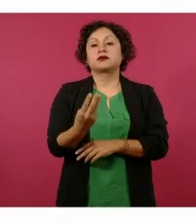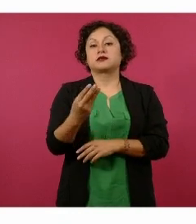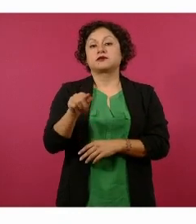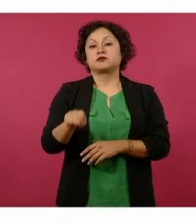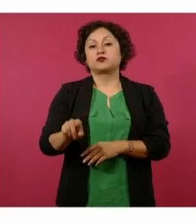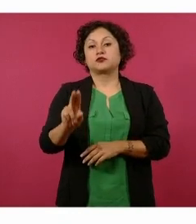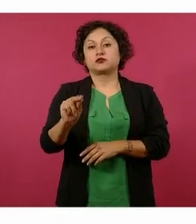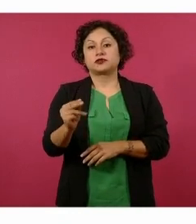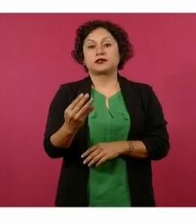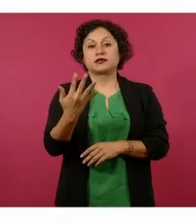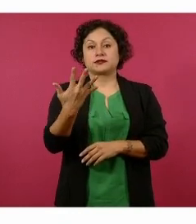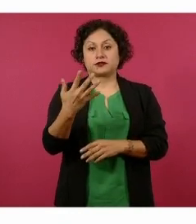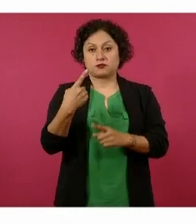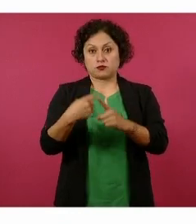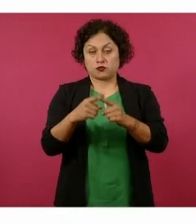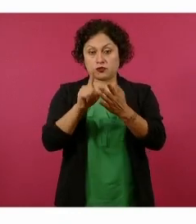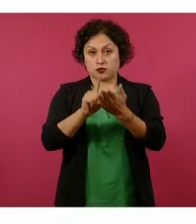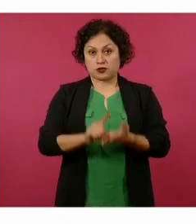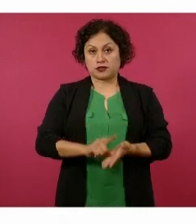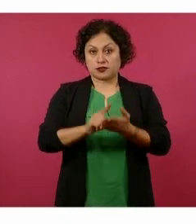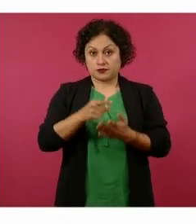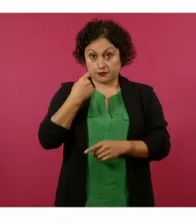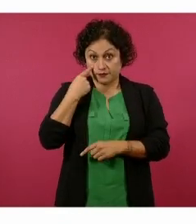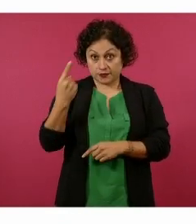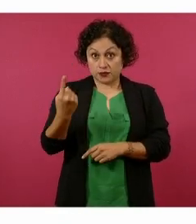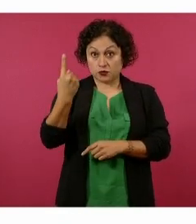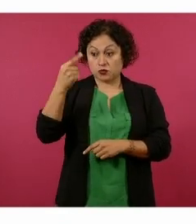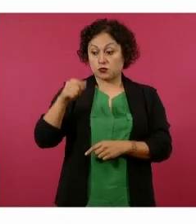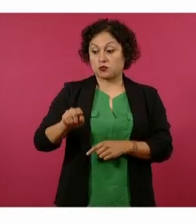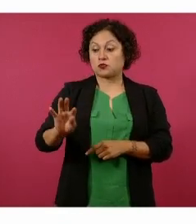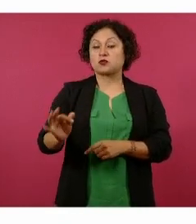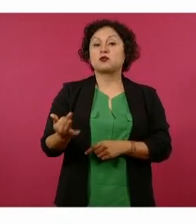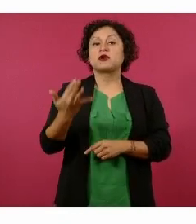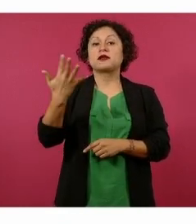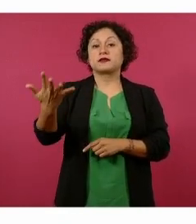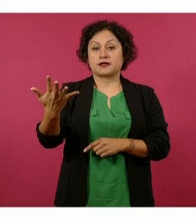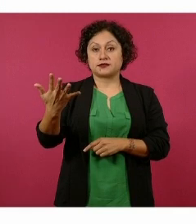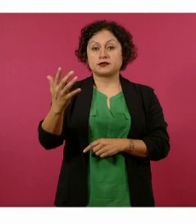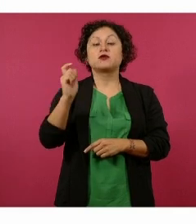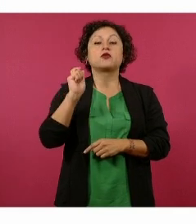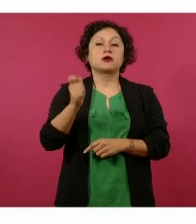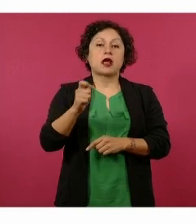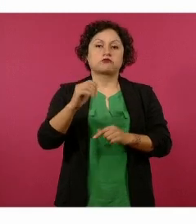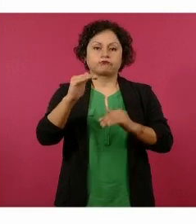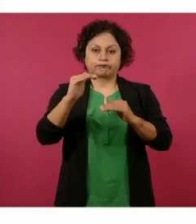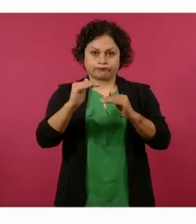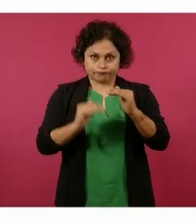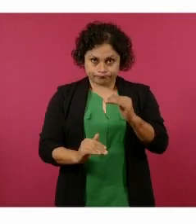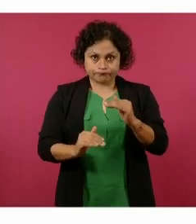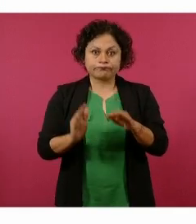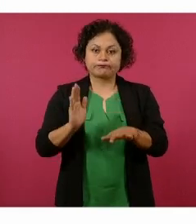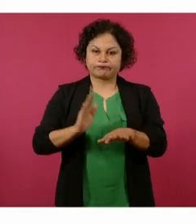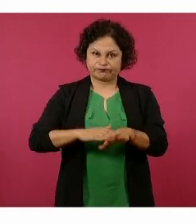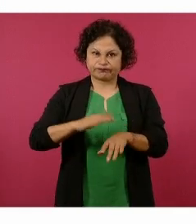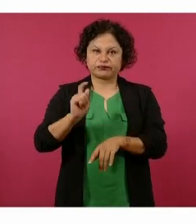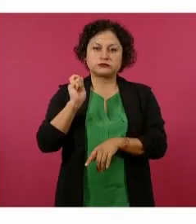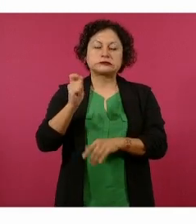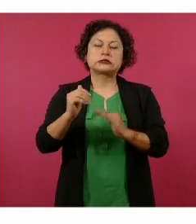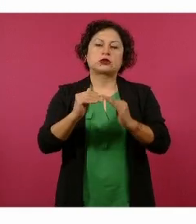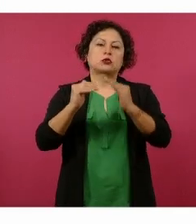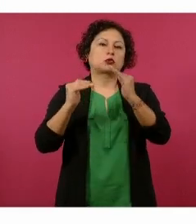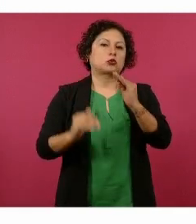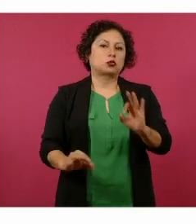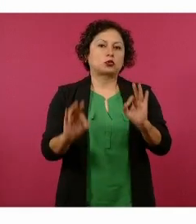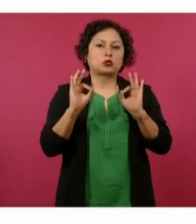$23.85. Como vemos, 1.45 debajo del promedio nacional Y tenemos también casos, por ejemplo, algo que